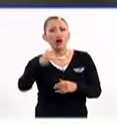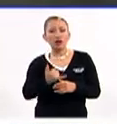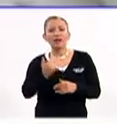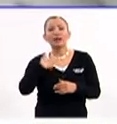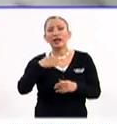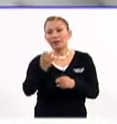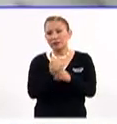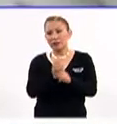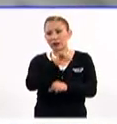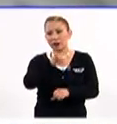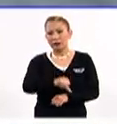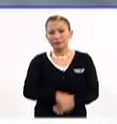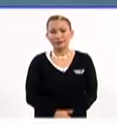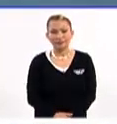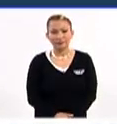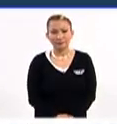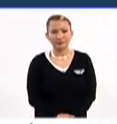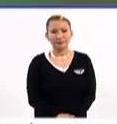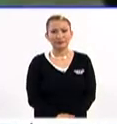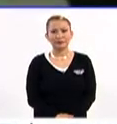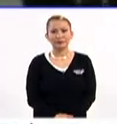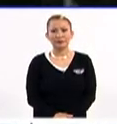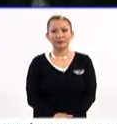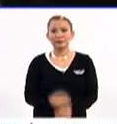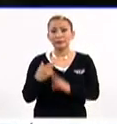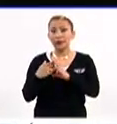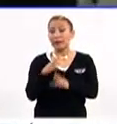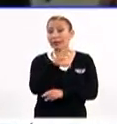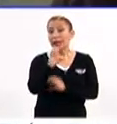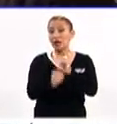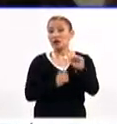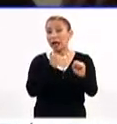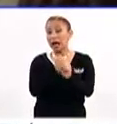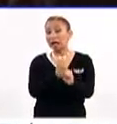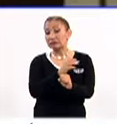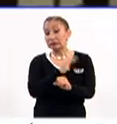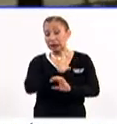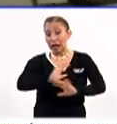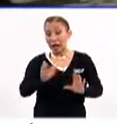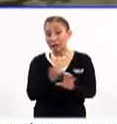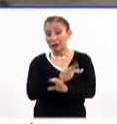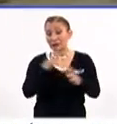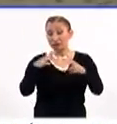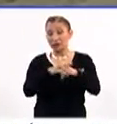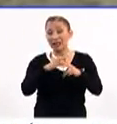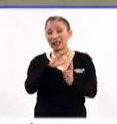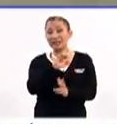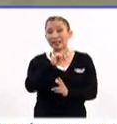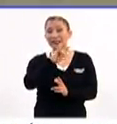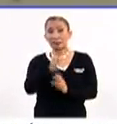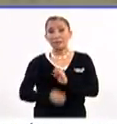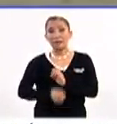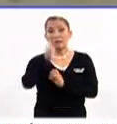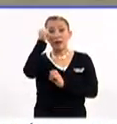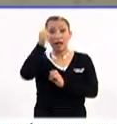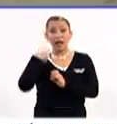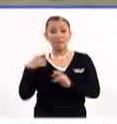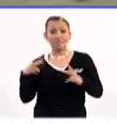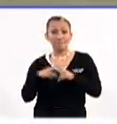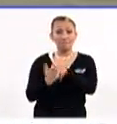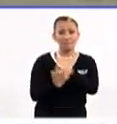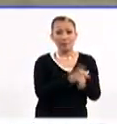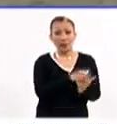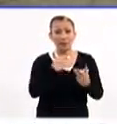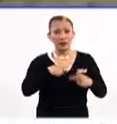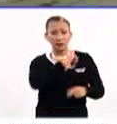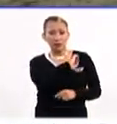nuestro reportaje del día. Se cumplen 500 años de la Batalla de Centla, el primer enfrentamiento